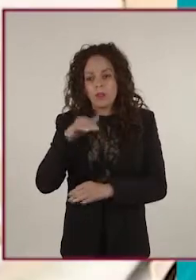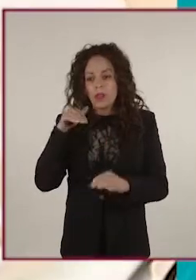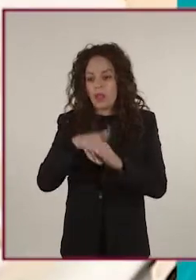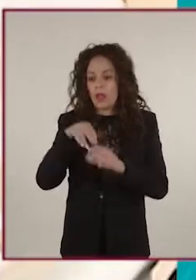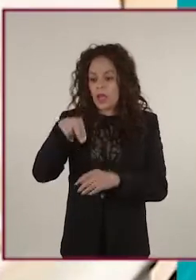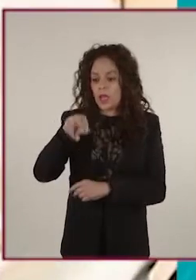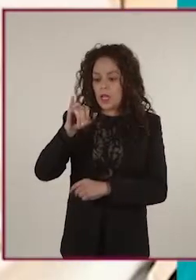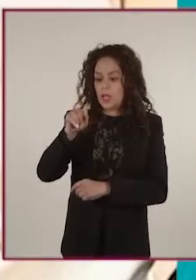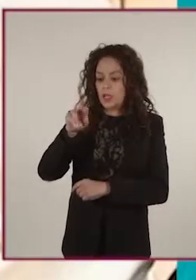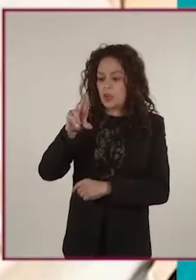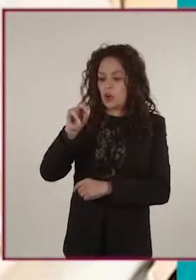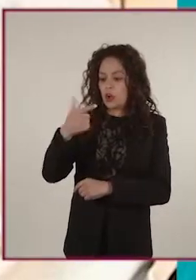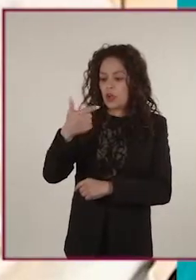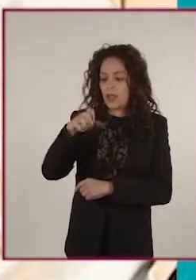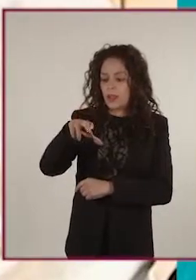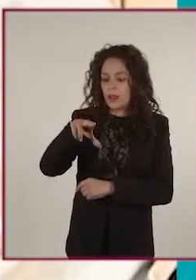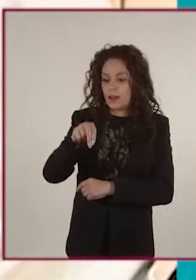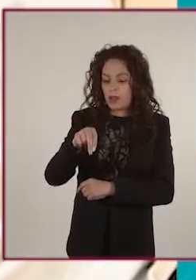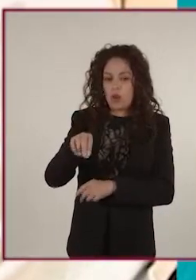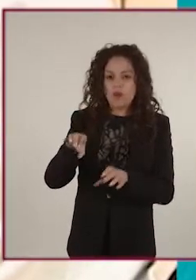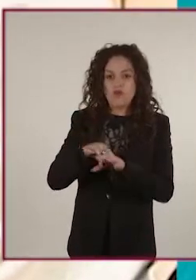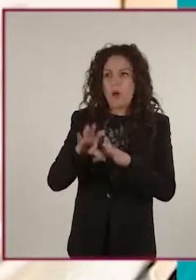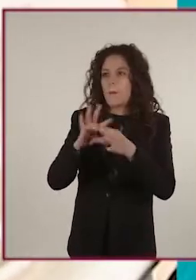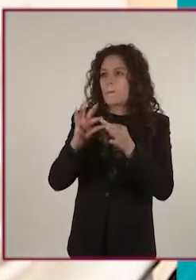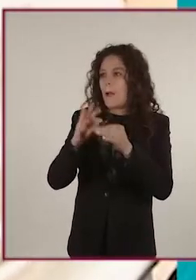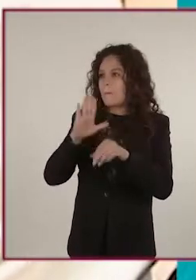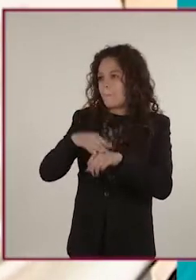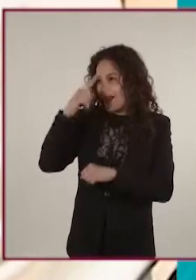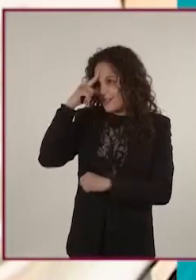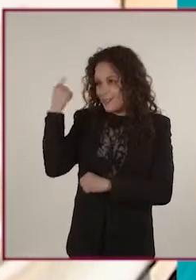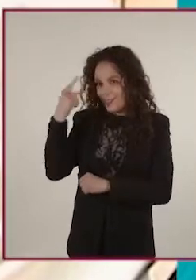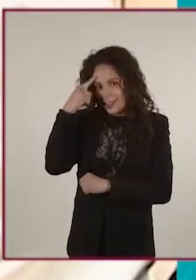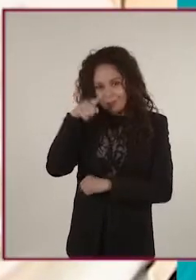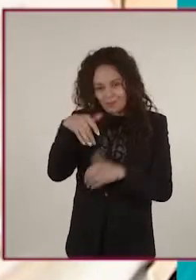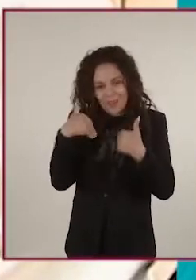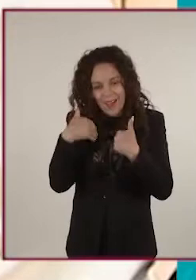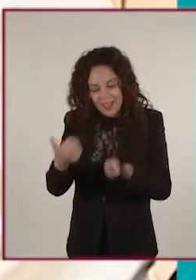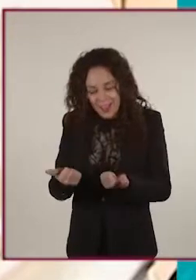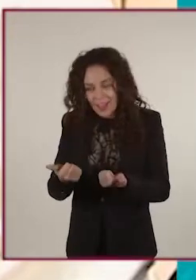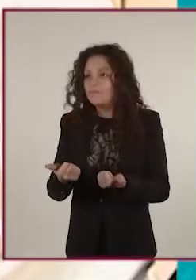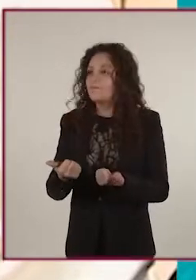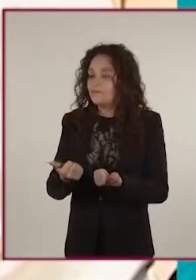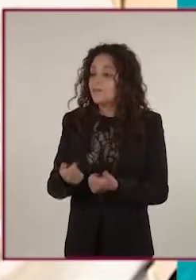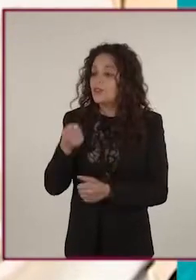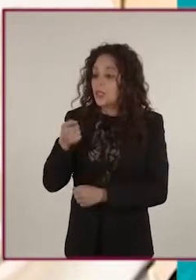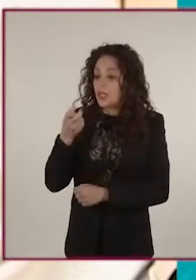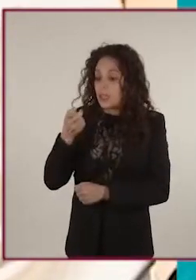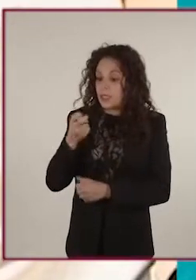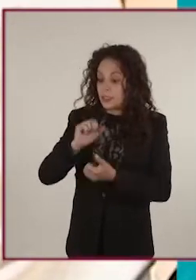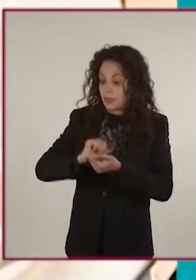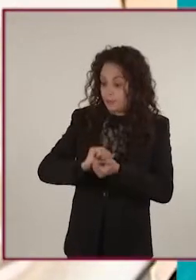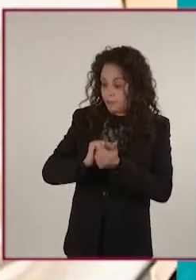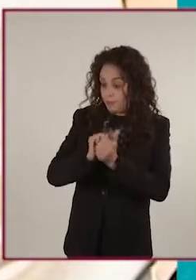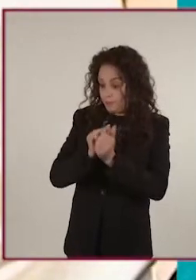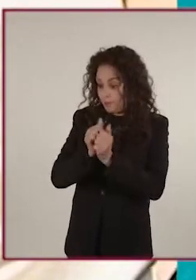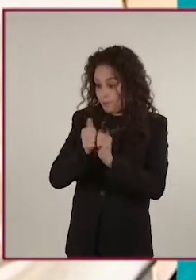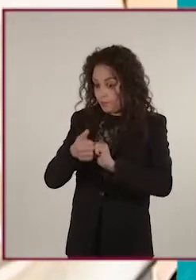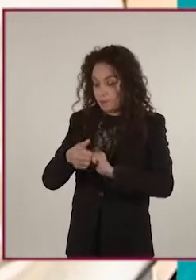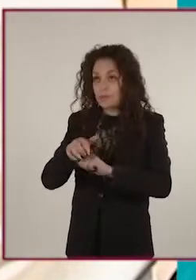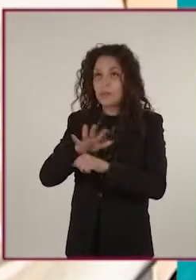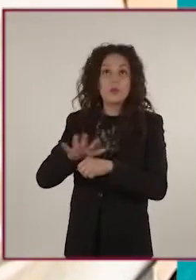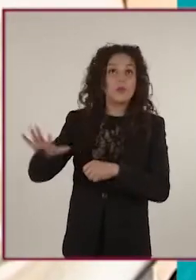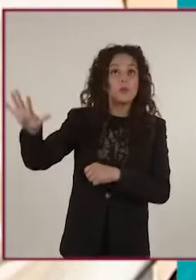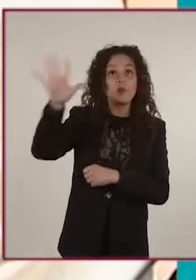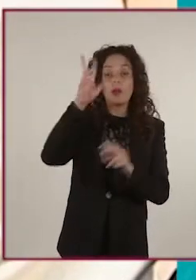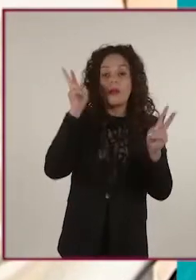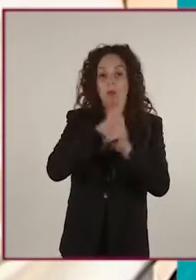que para explicarlo un poco más fácilmente, puede convertir el nitrógeno que está en el aire